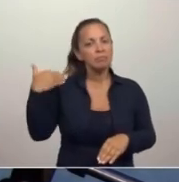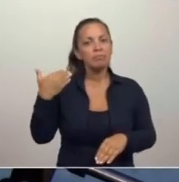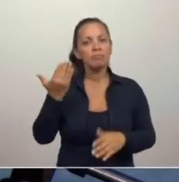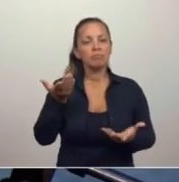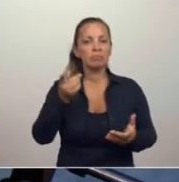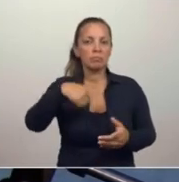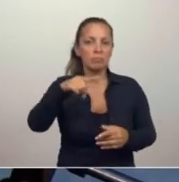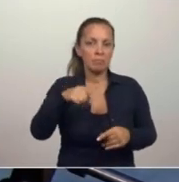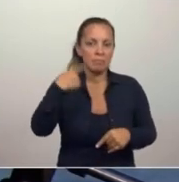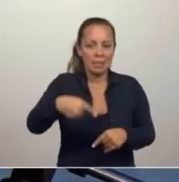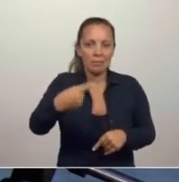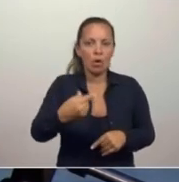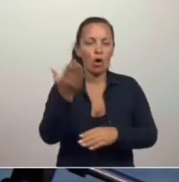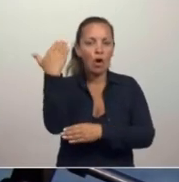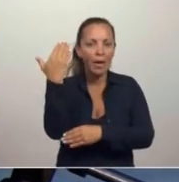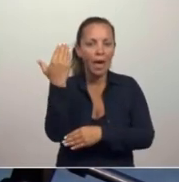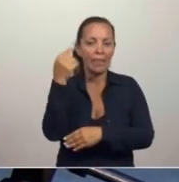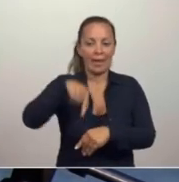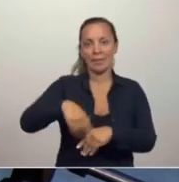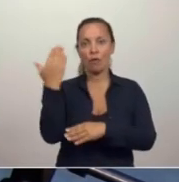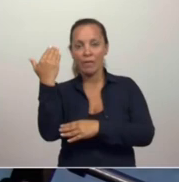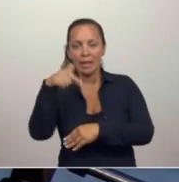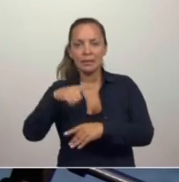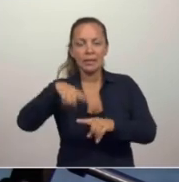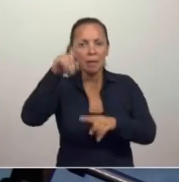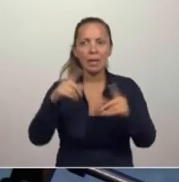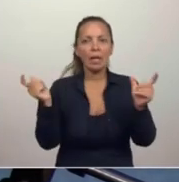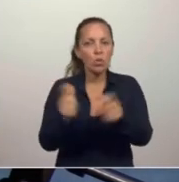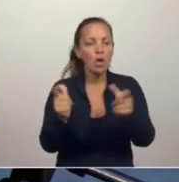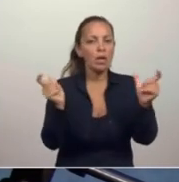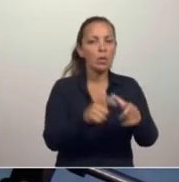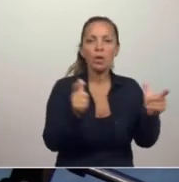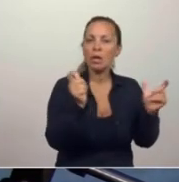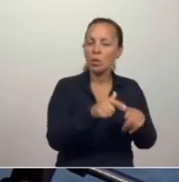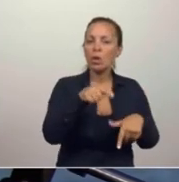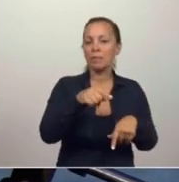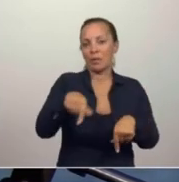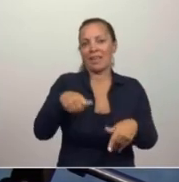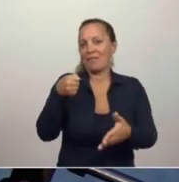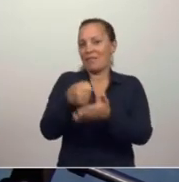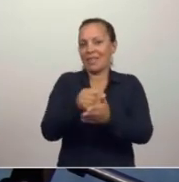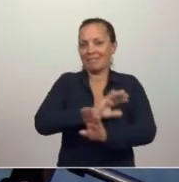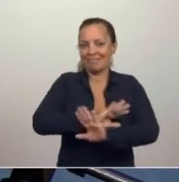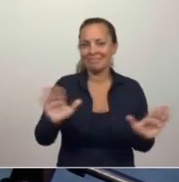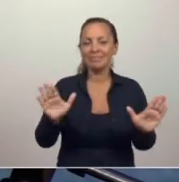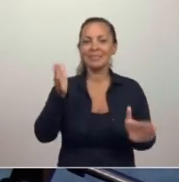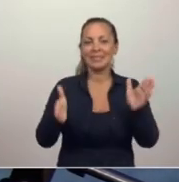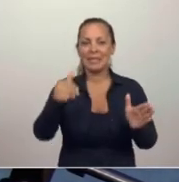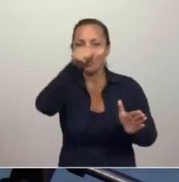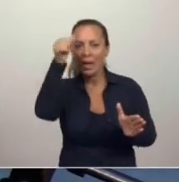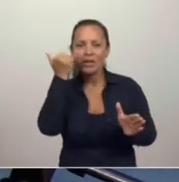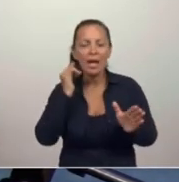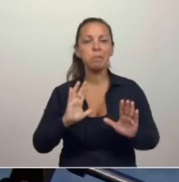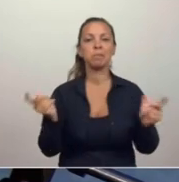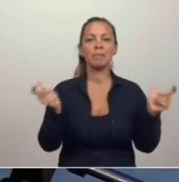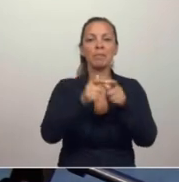Como cada una de estas diez además de esta conferencia de fin de temporada estuvimos reunidos con más